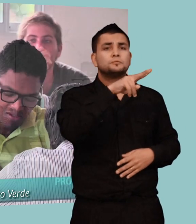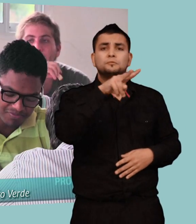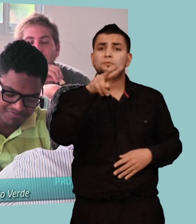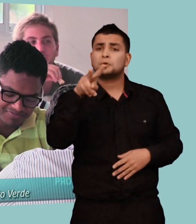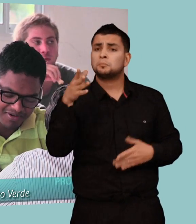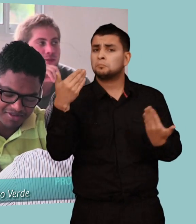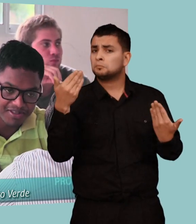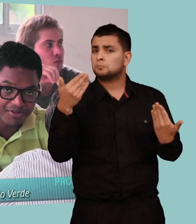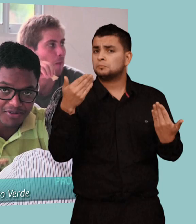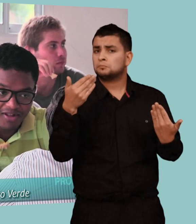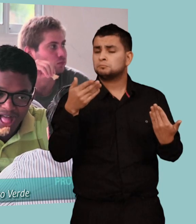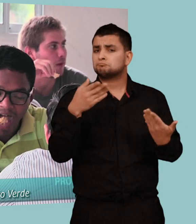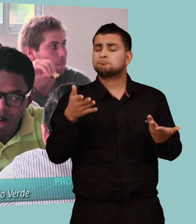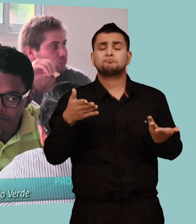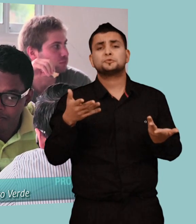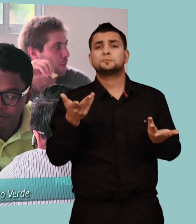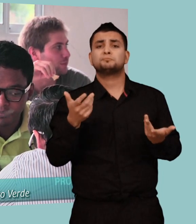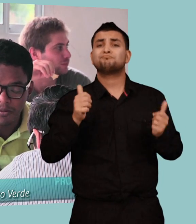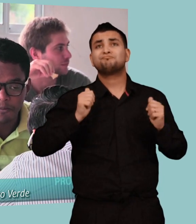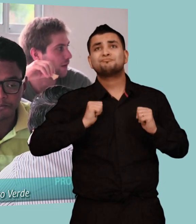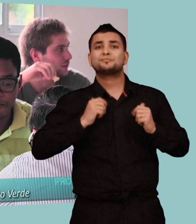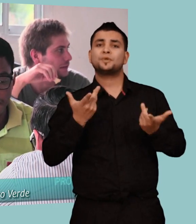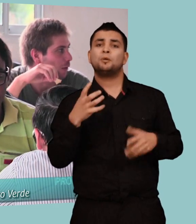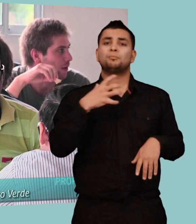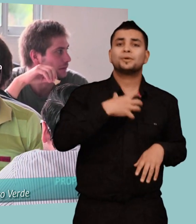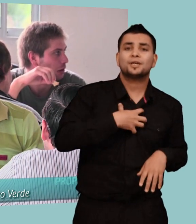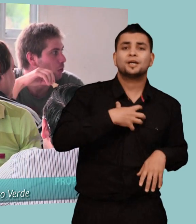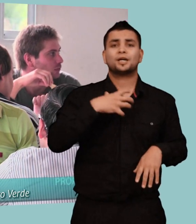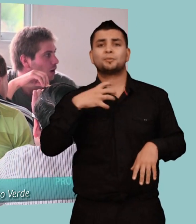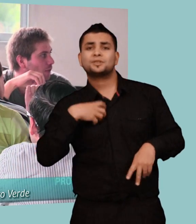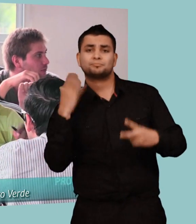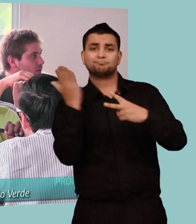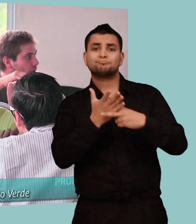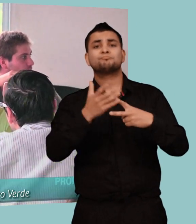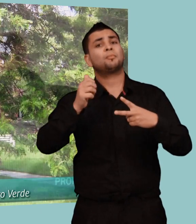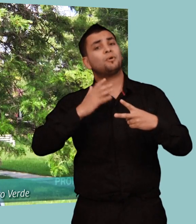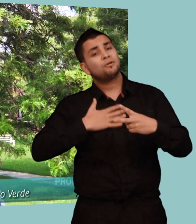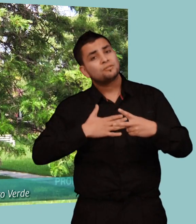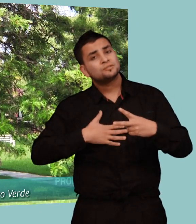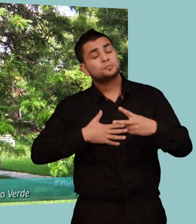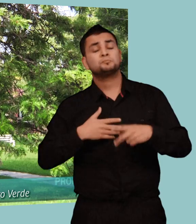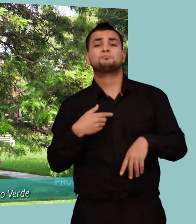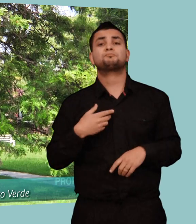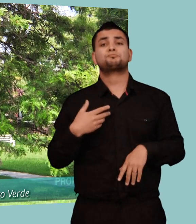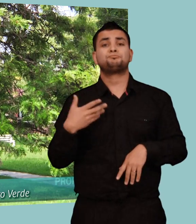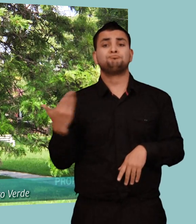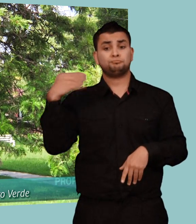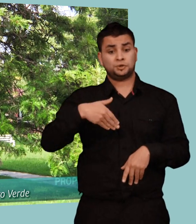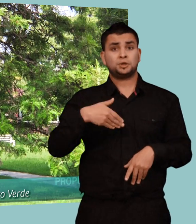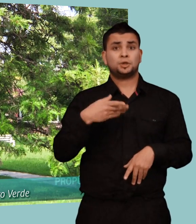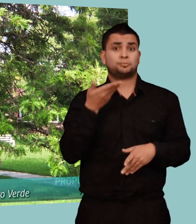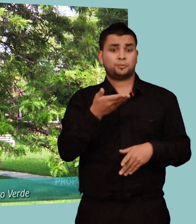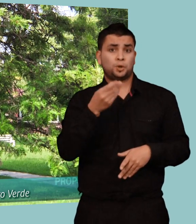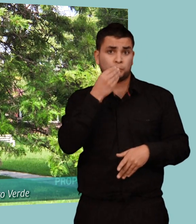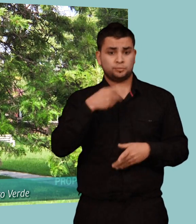aparte descansar un momento entre materia y materia. Vengo acá y pido en el comedor, saco el